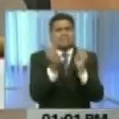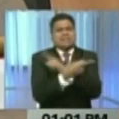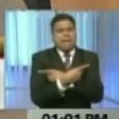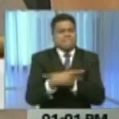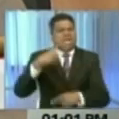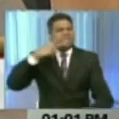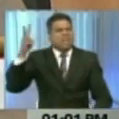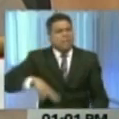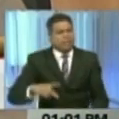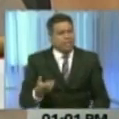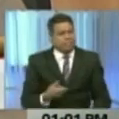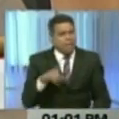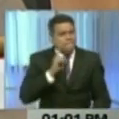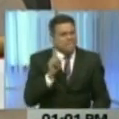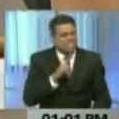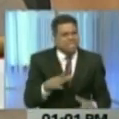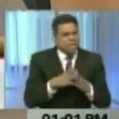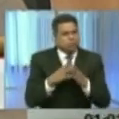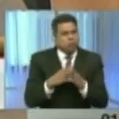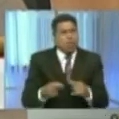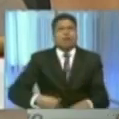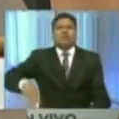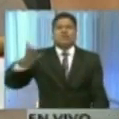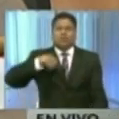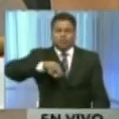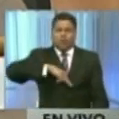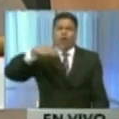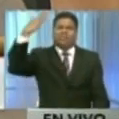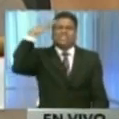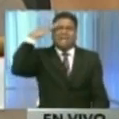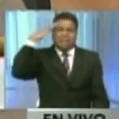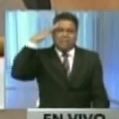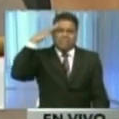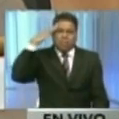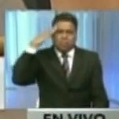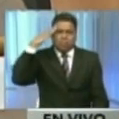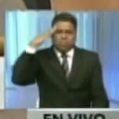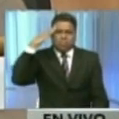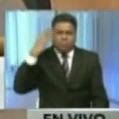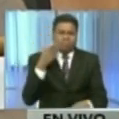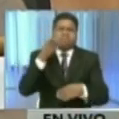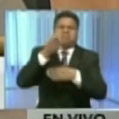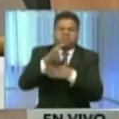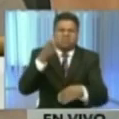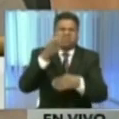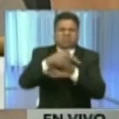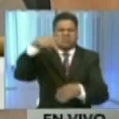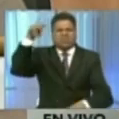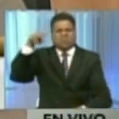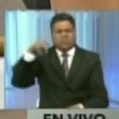nosotros sabemos que lo que viene es una intervención. Y lo digo con total responsabilidad,